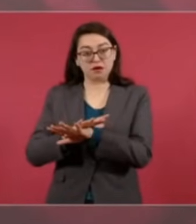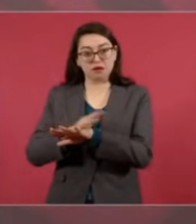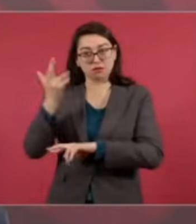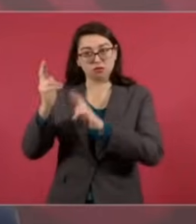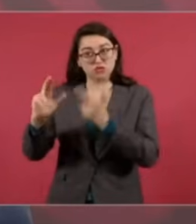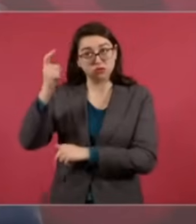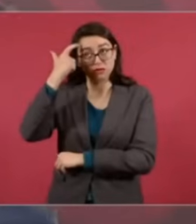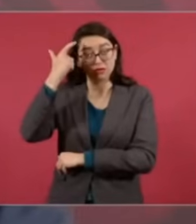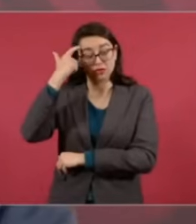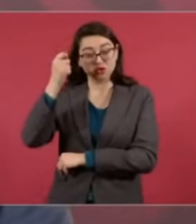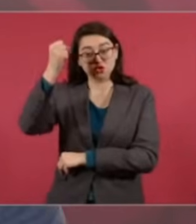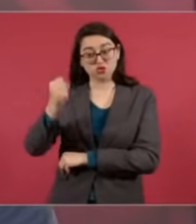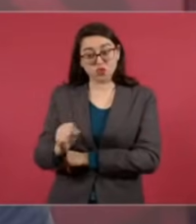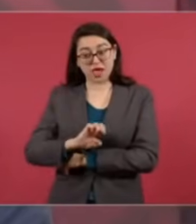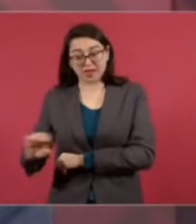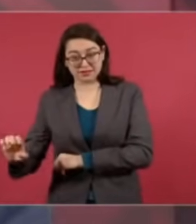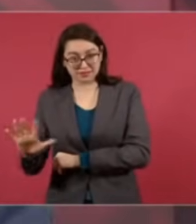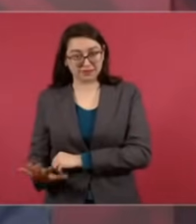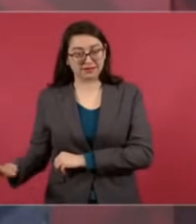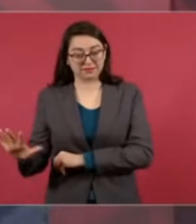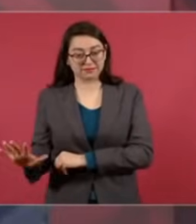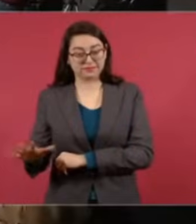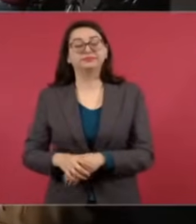Entonces, en 1915